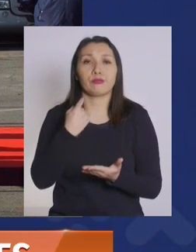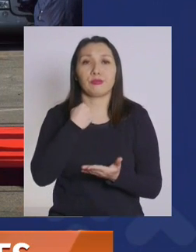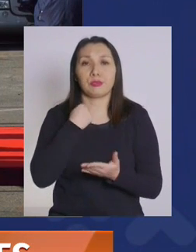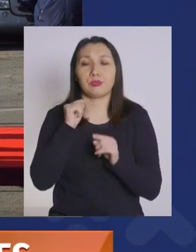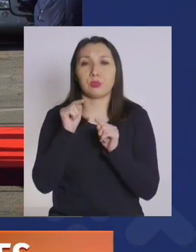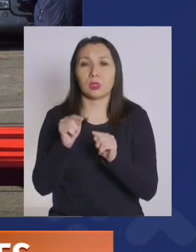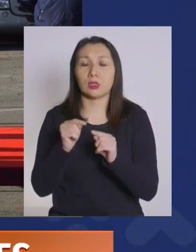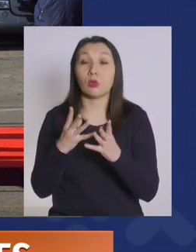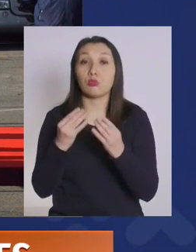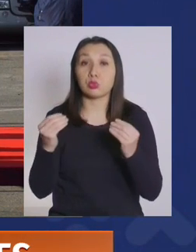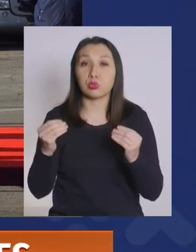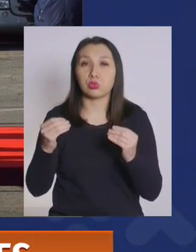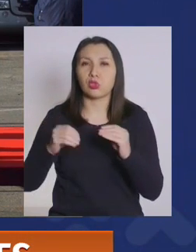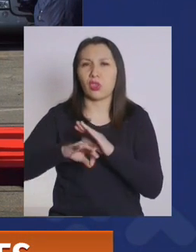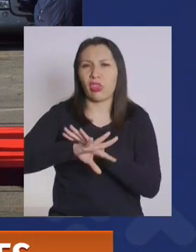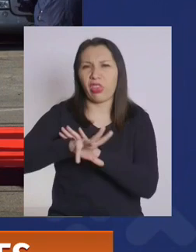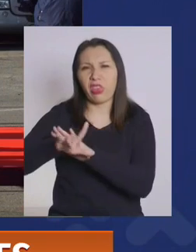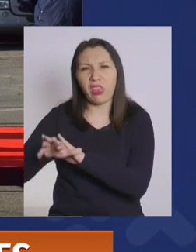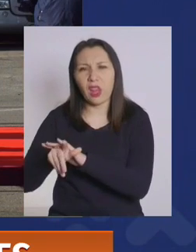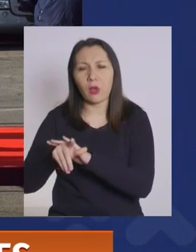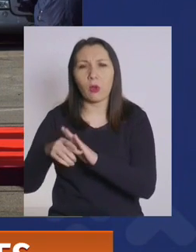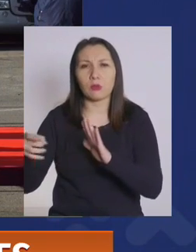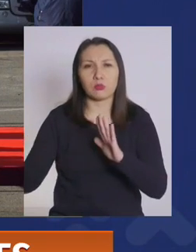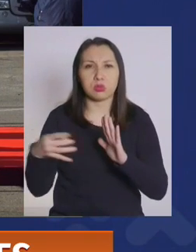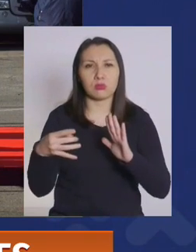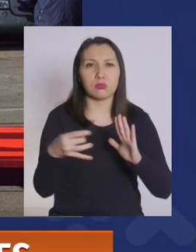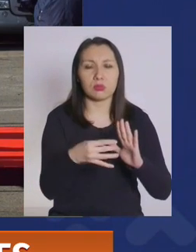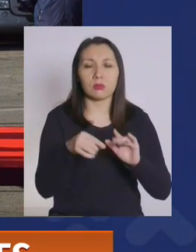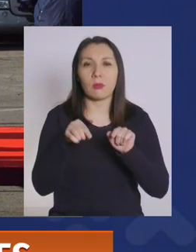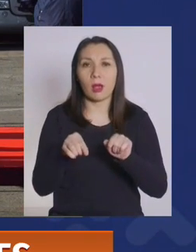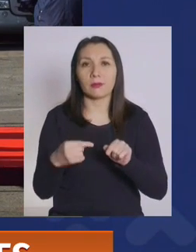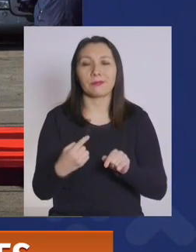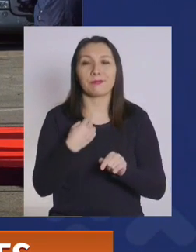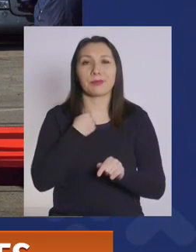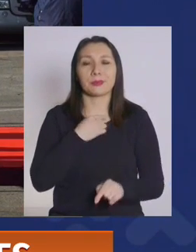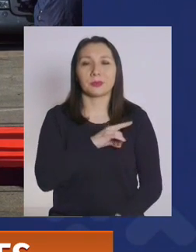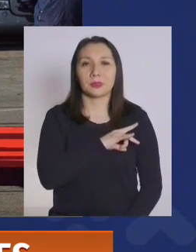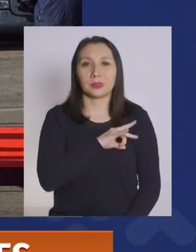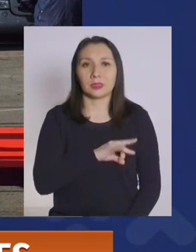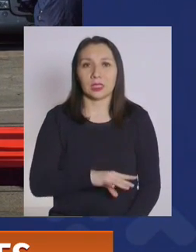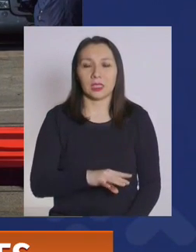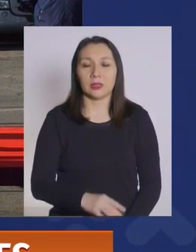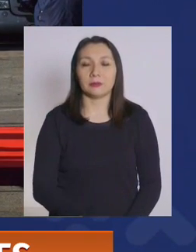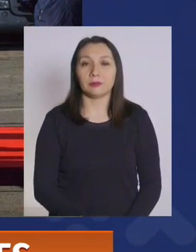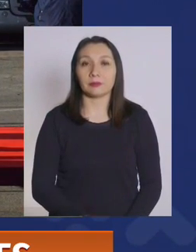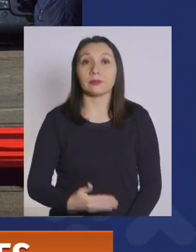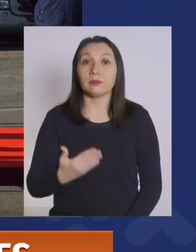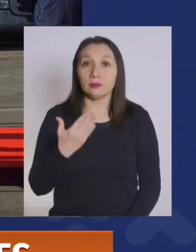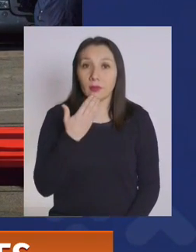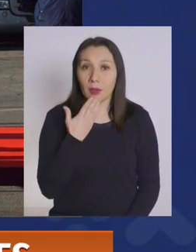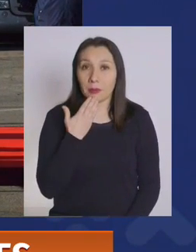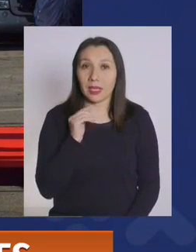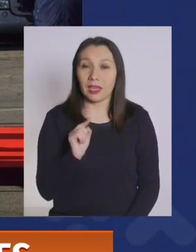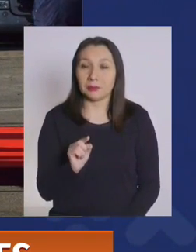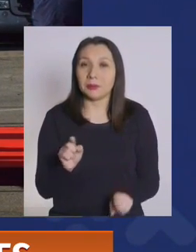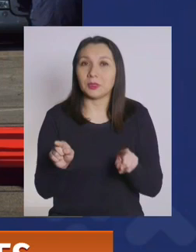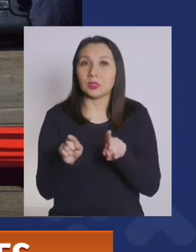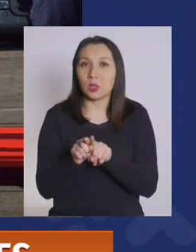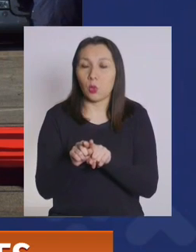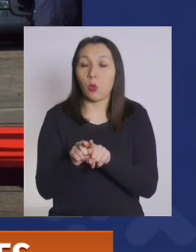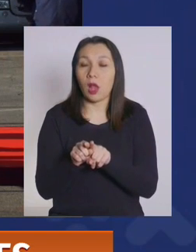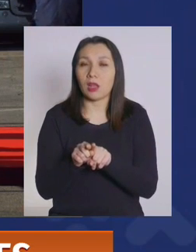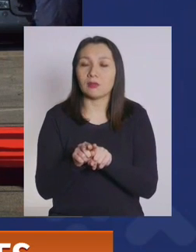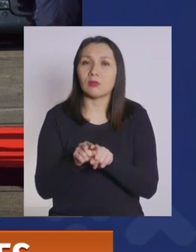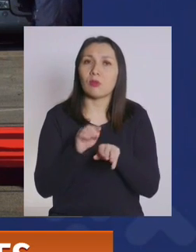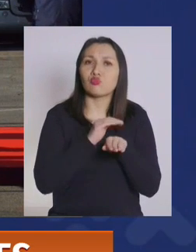de esta ola de delincuencia que asola a nuestro país. También, a pesar que es un